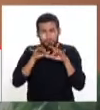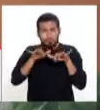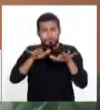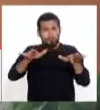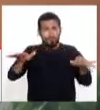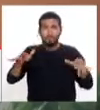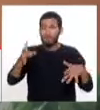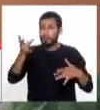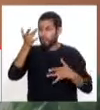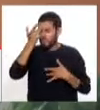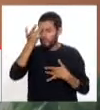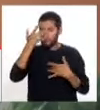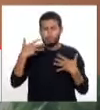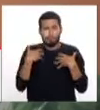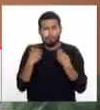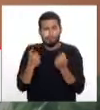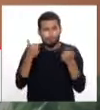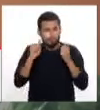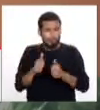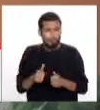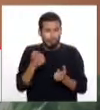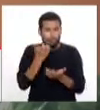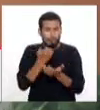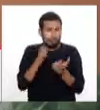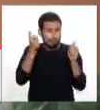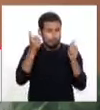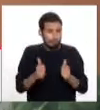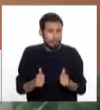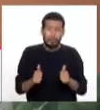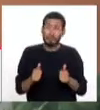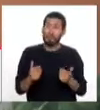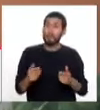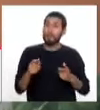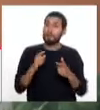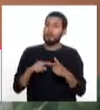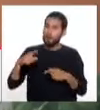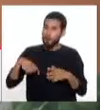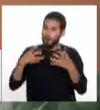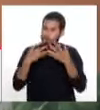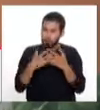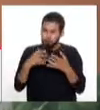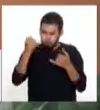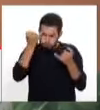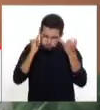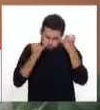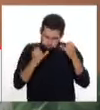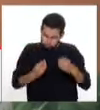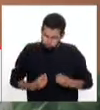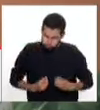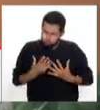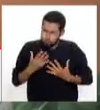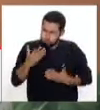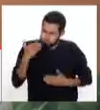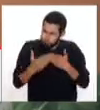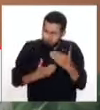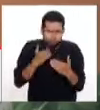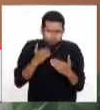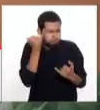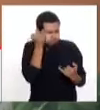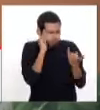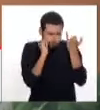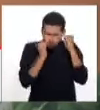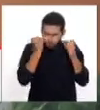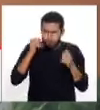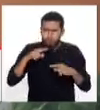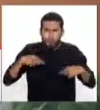crisis sanitaria y económica, no solo incentivaron el espíritu empresarial y el carácter emprendedor de